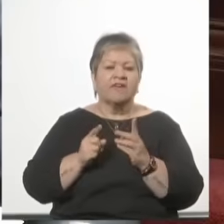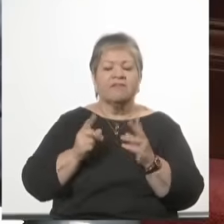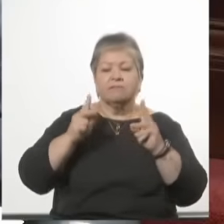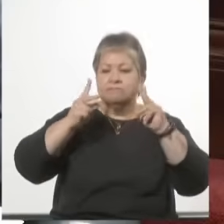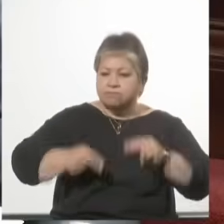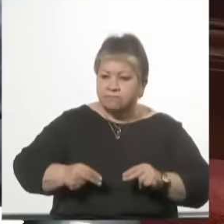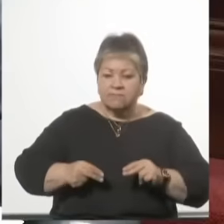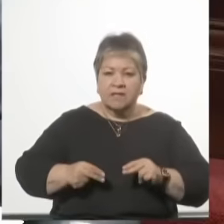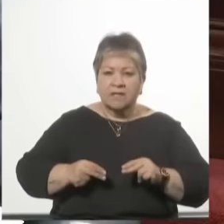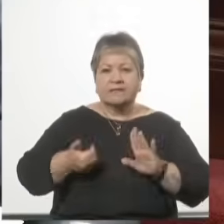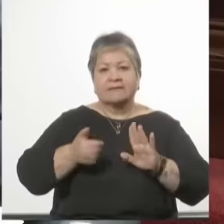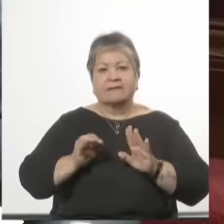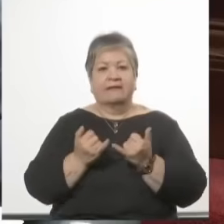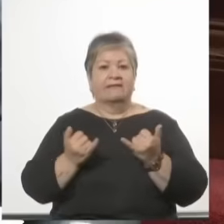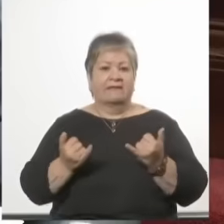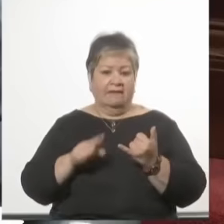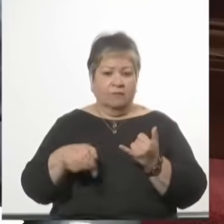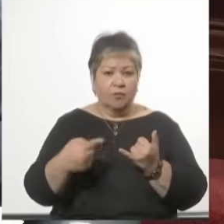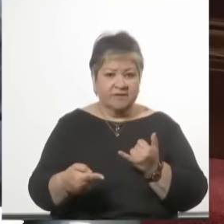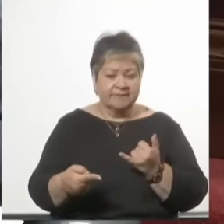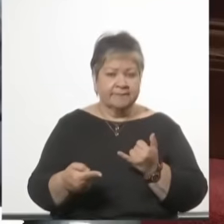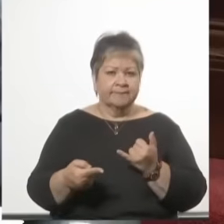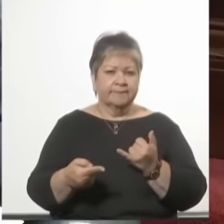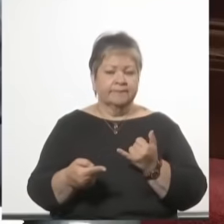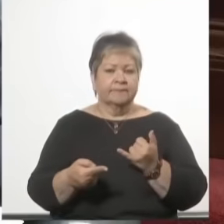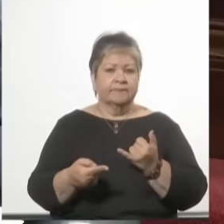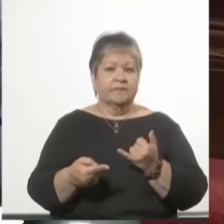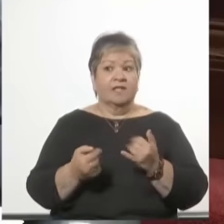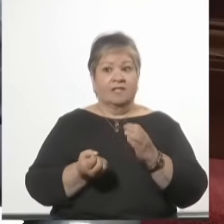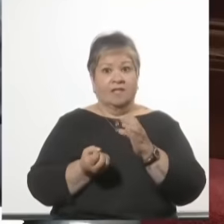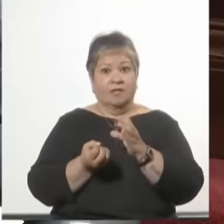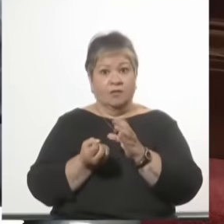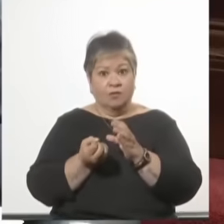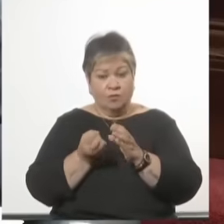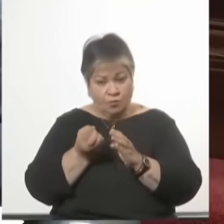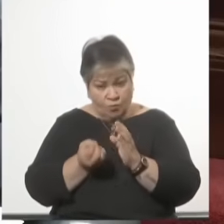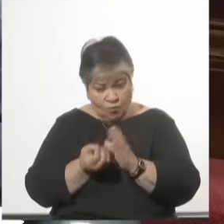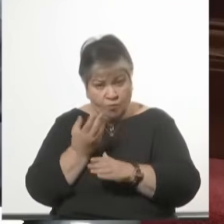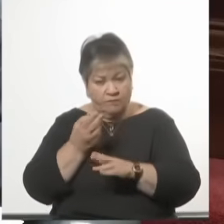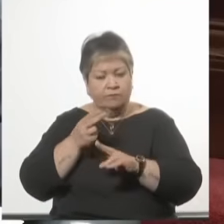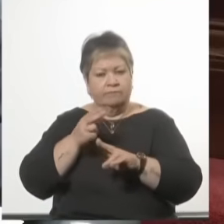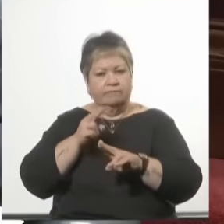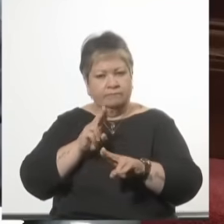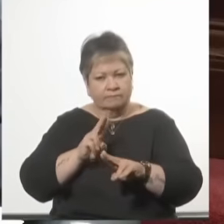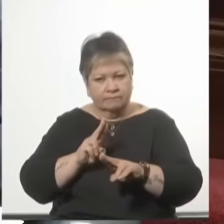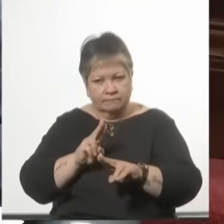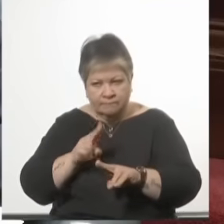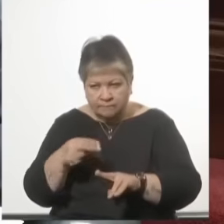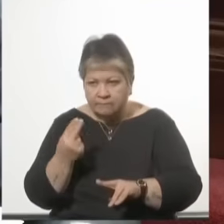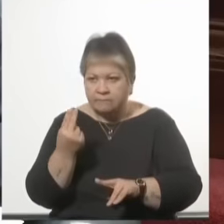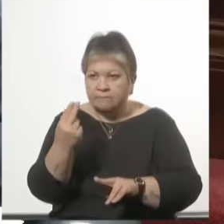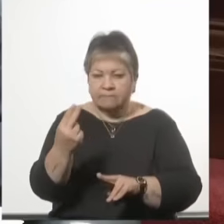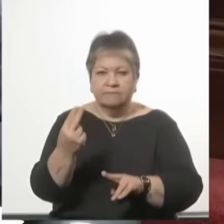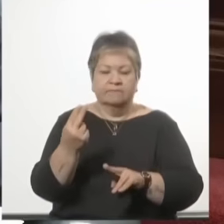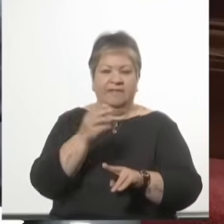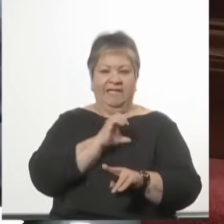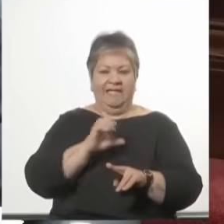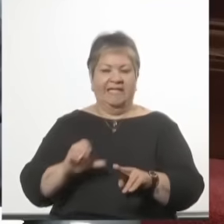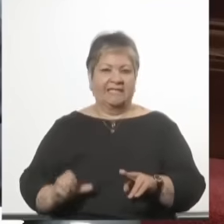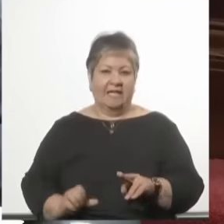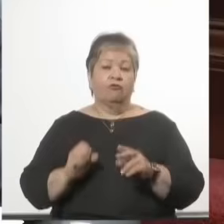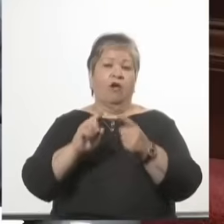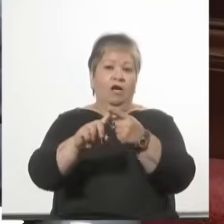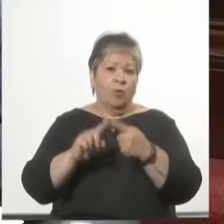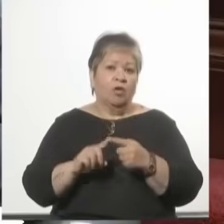expirado a los 60 días de su otorgamiento. Ese nuevo consentimiento prestado expresa o tácitamente por el Estado, que en puridad constituye un nuevo acuerdo